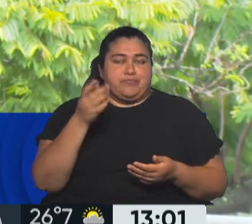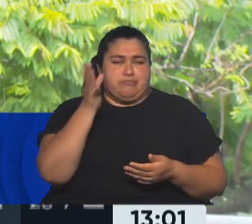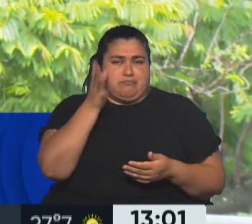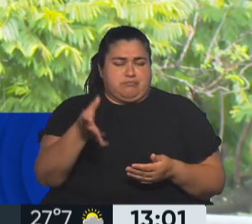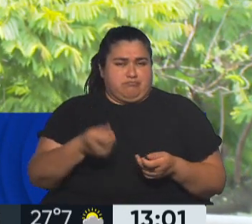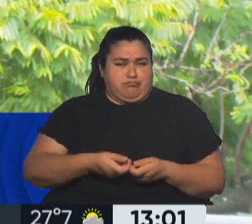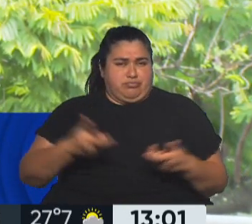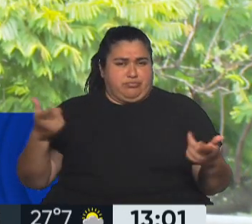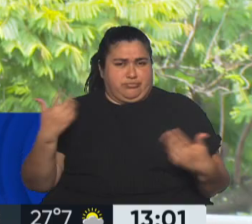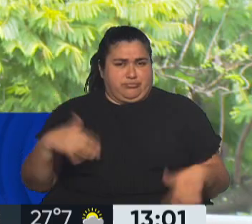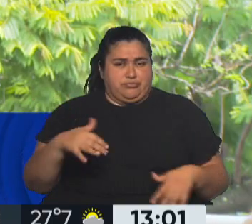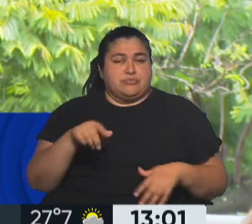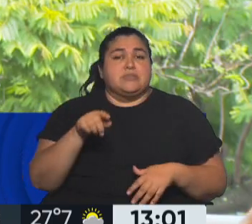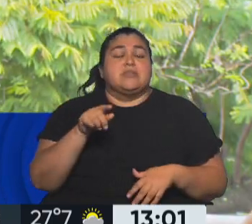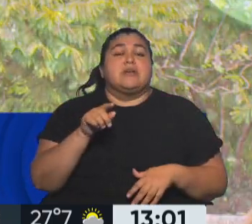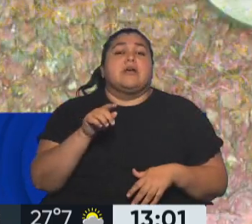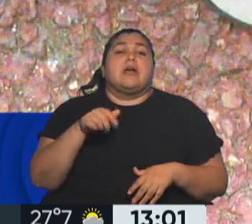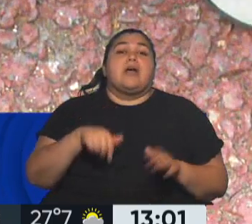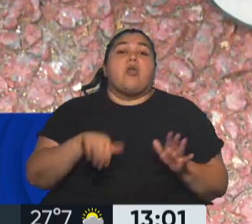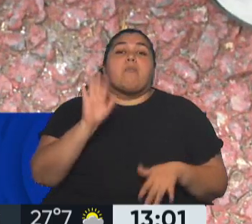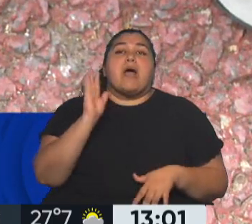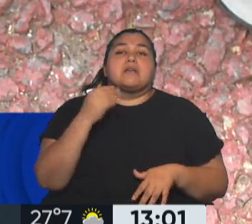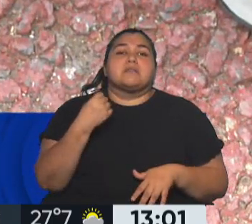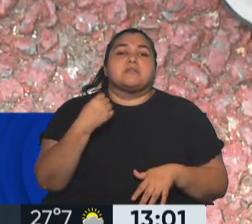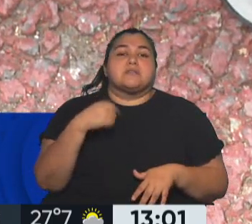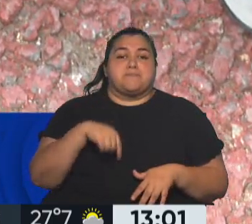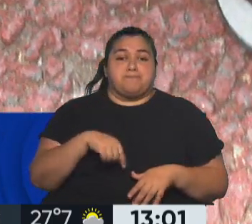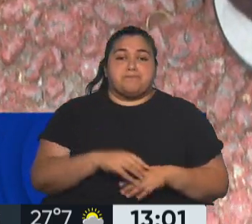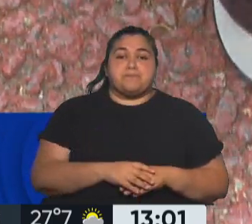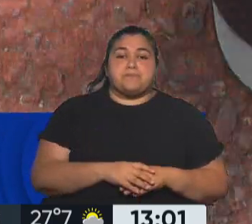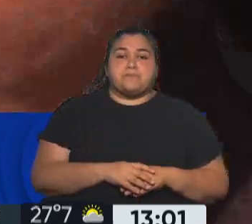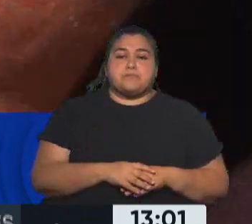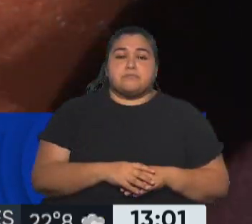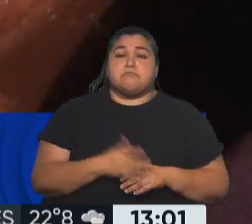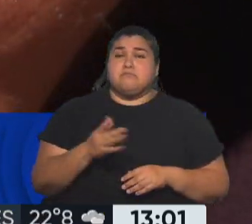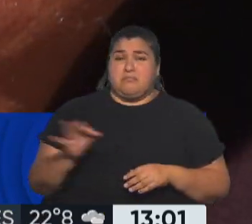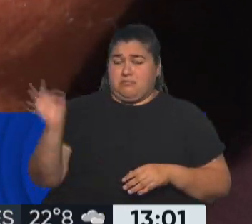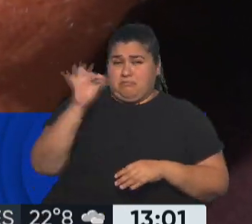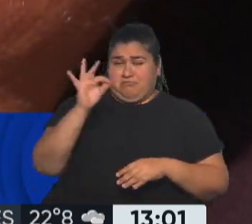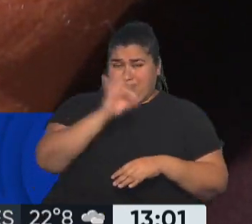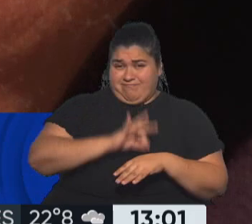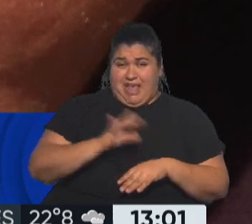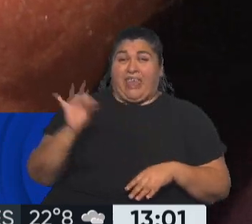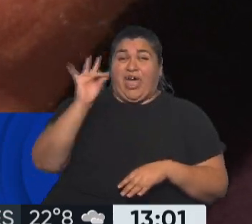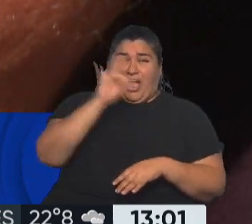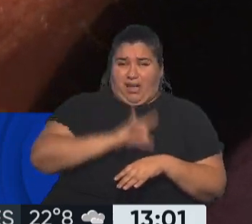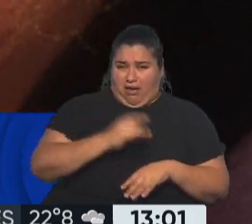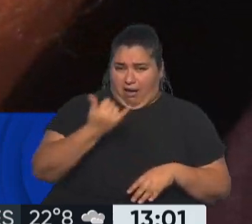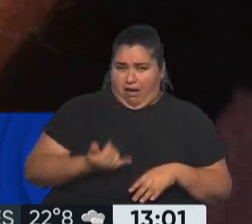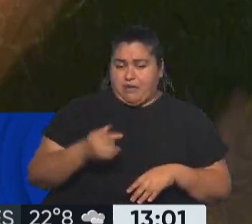y el la gran incidencia eh de dengue que hay No es cierto los